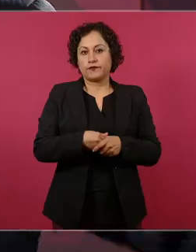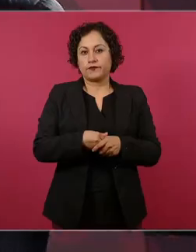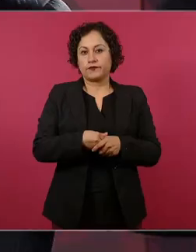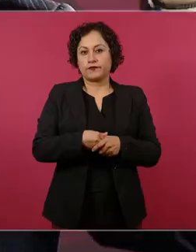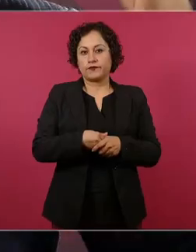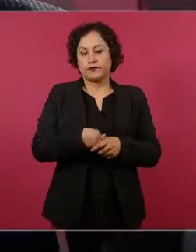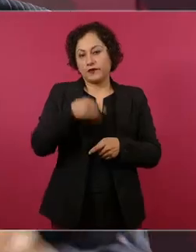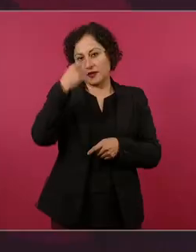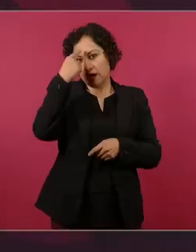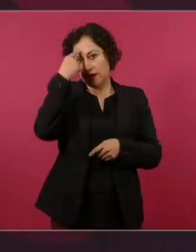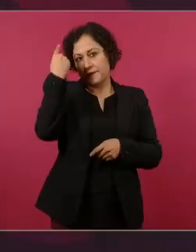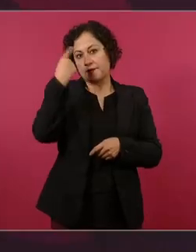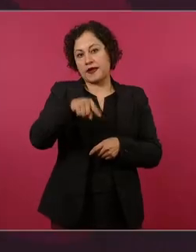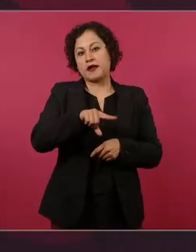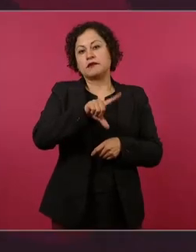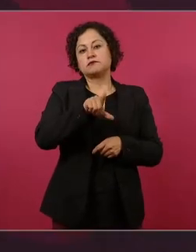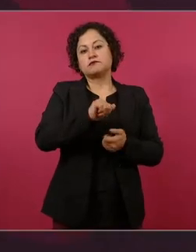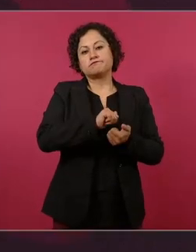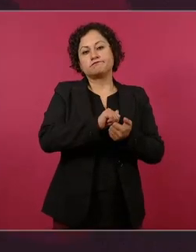hacer valer su hegemonía.